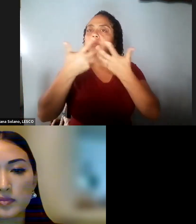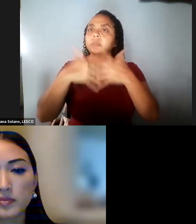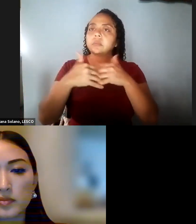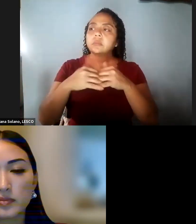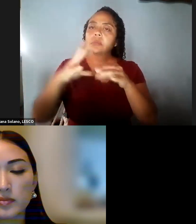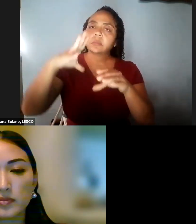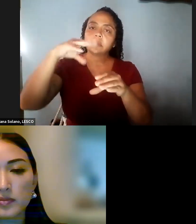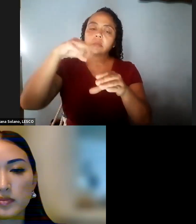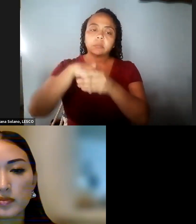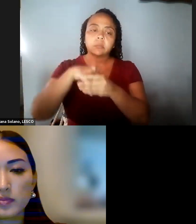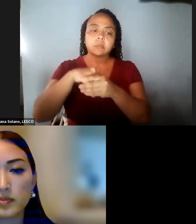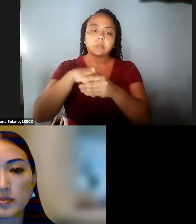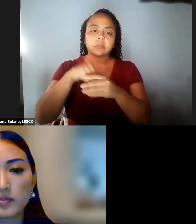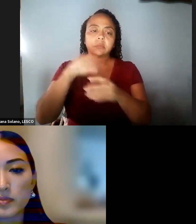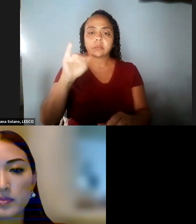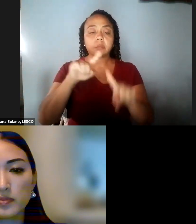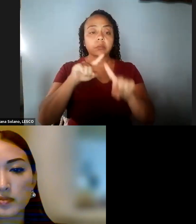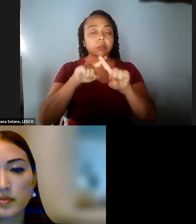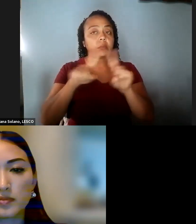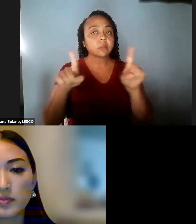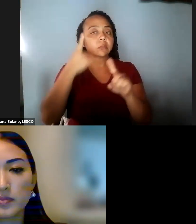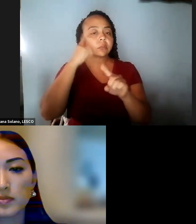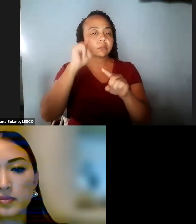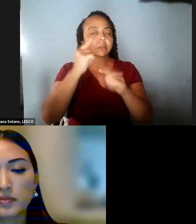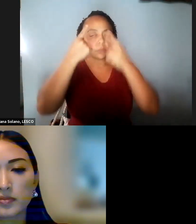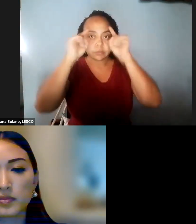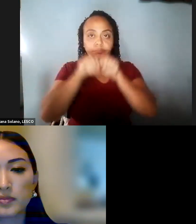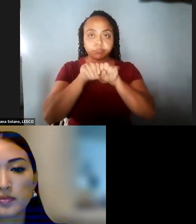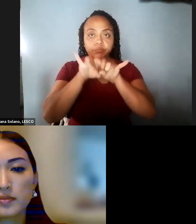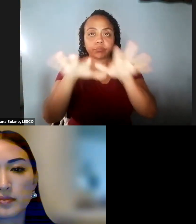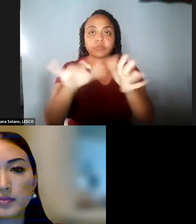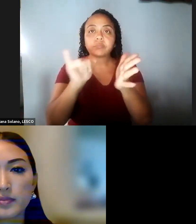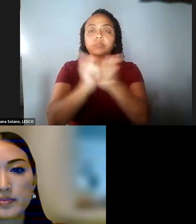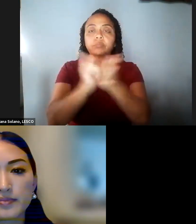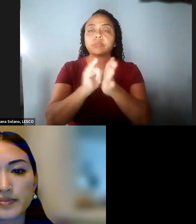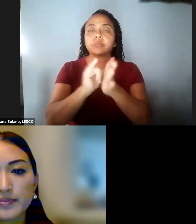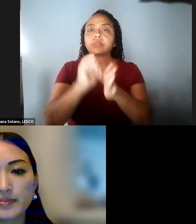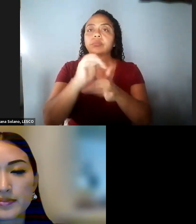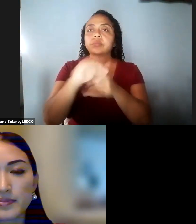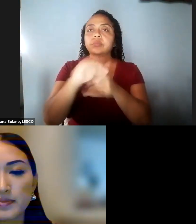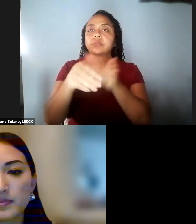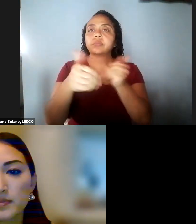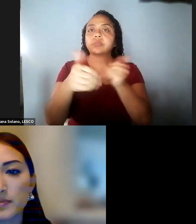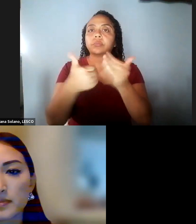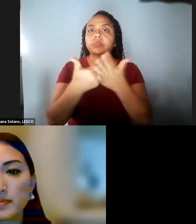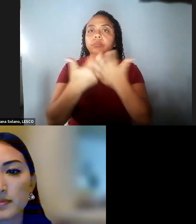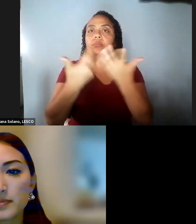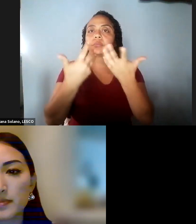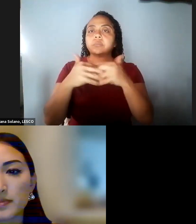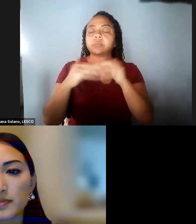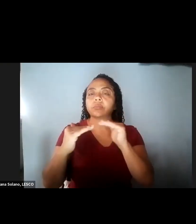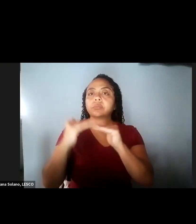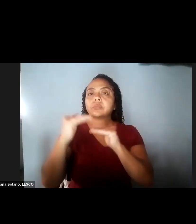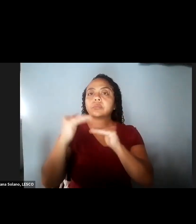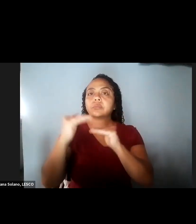parte de ese mail pero para luego crear permear esto en toda una corporación de más de 40 mil colaboradores iniciamos este